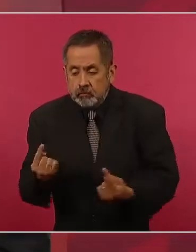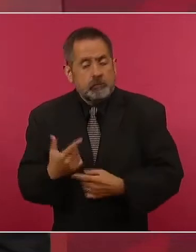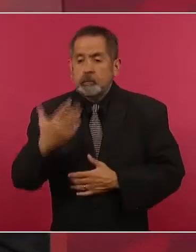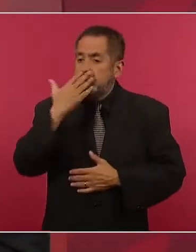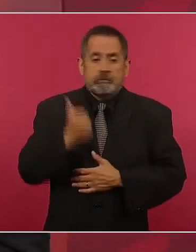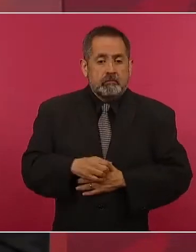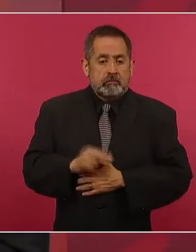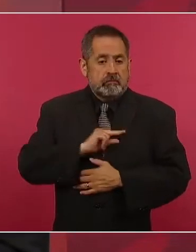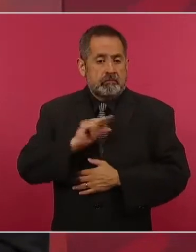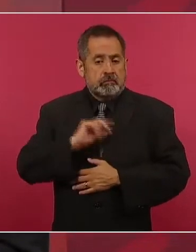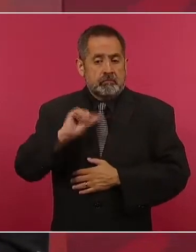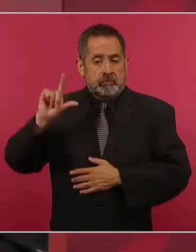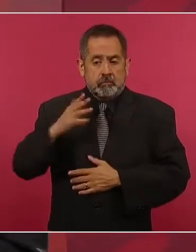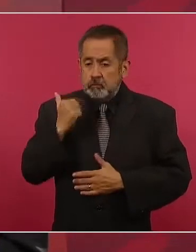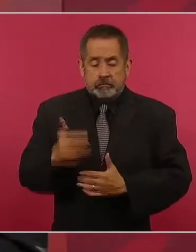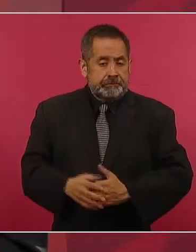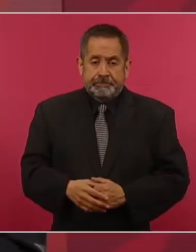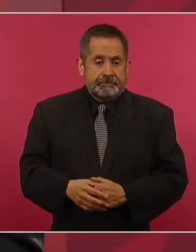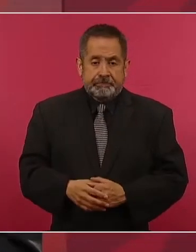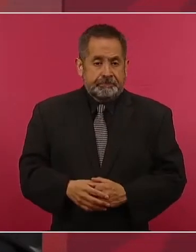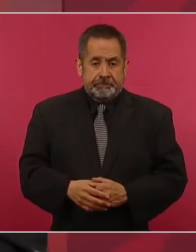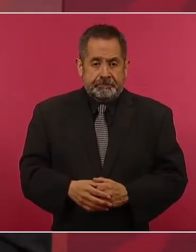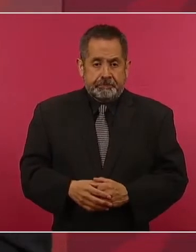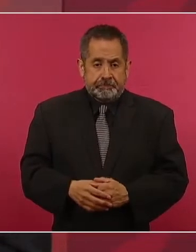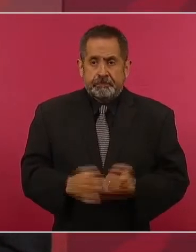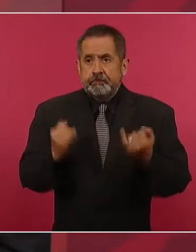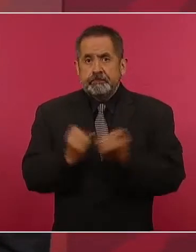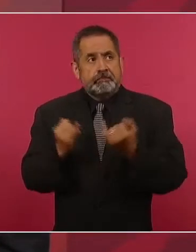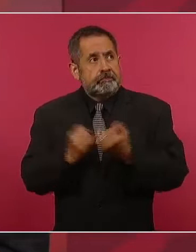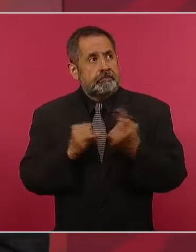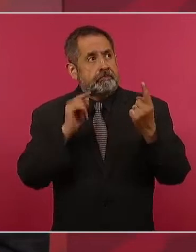Y así sigue.